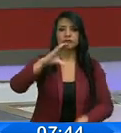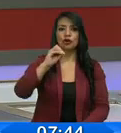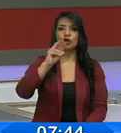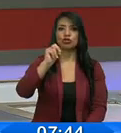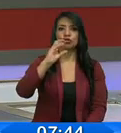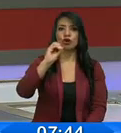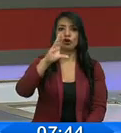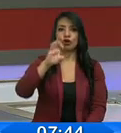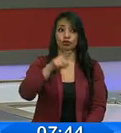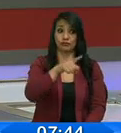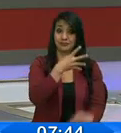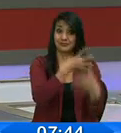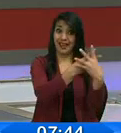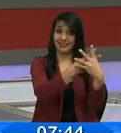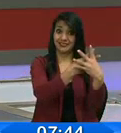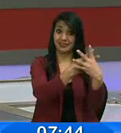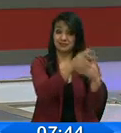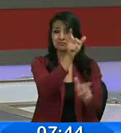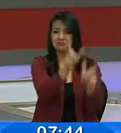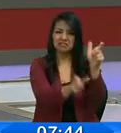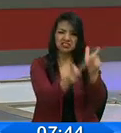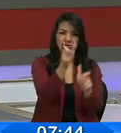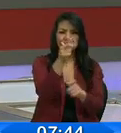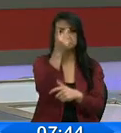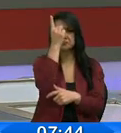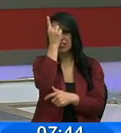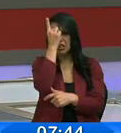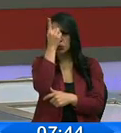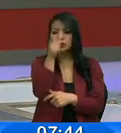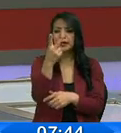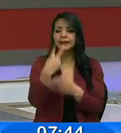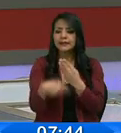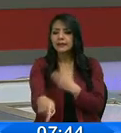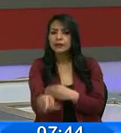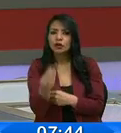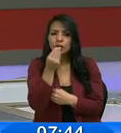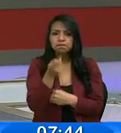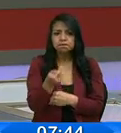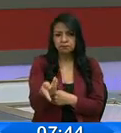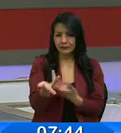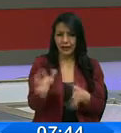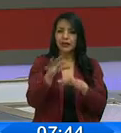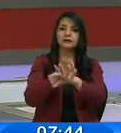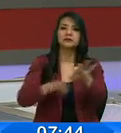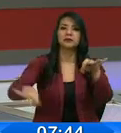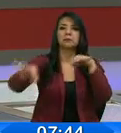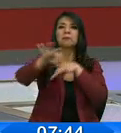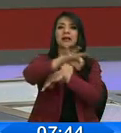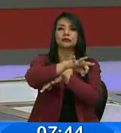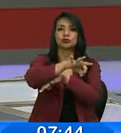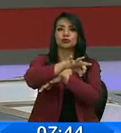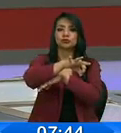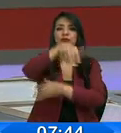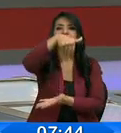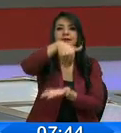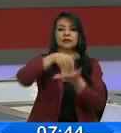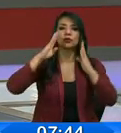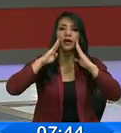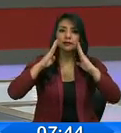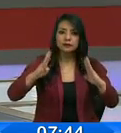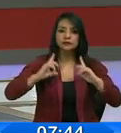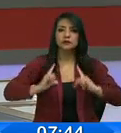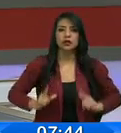ejecutará el centro de acogida para personas que tienen deudas de pensiones de alimentos. En reemplazo, señaló, se creará un centro de atención